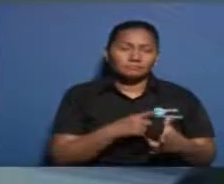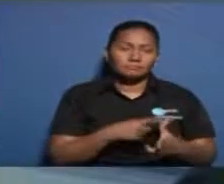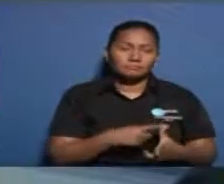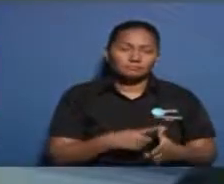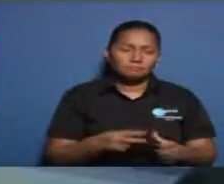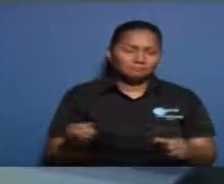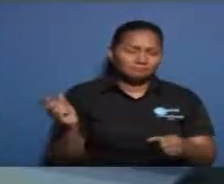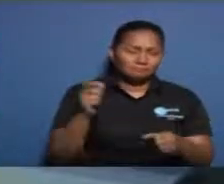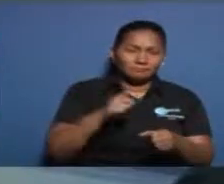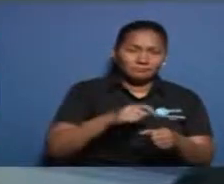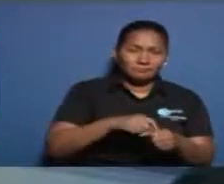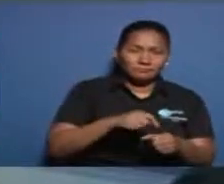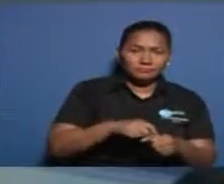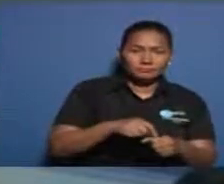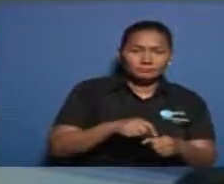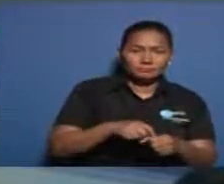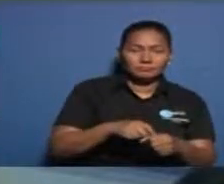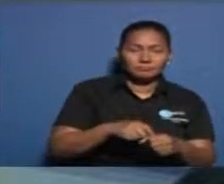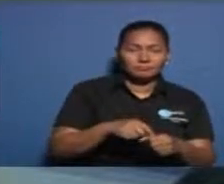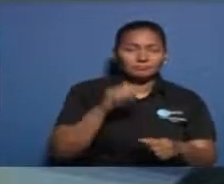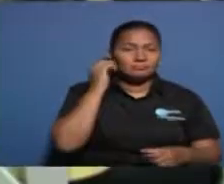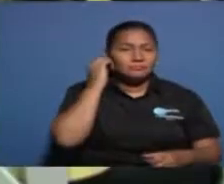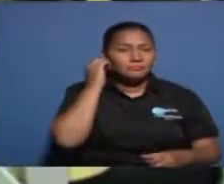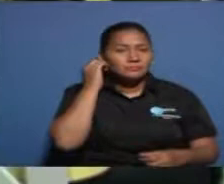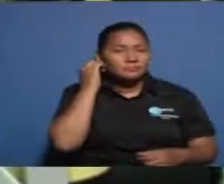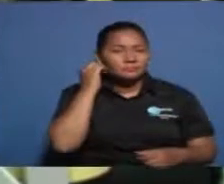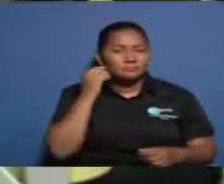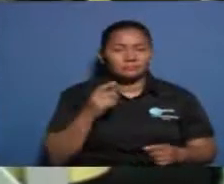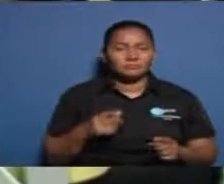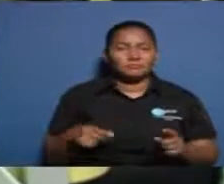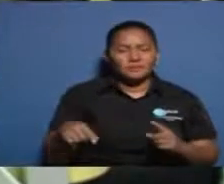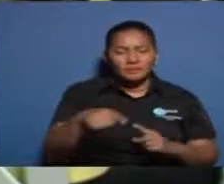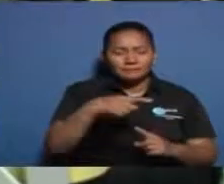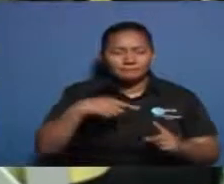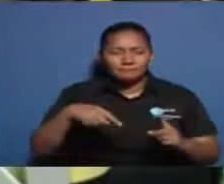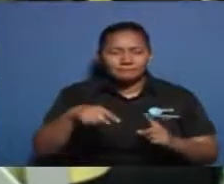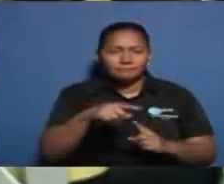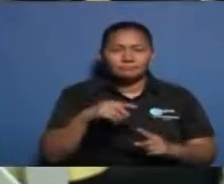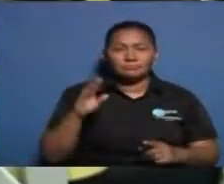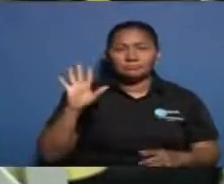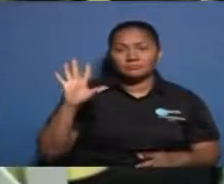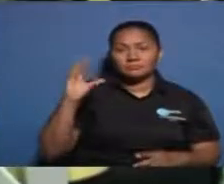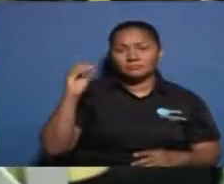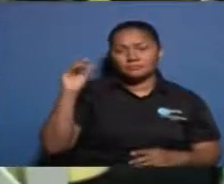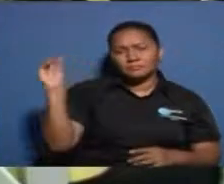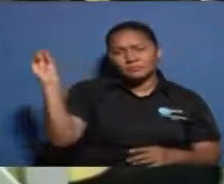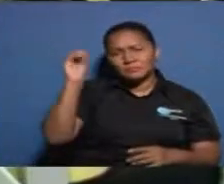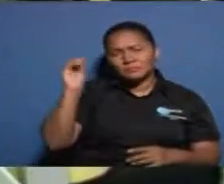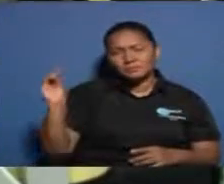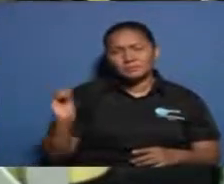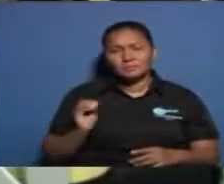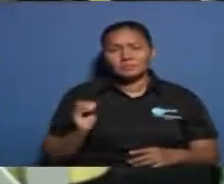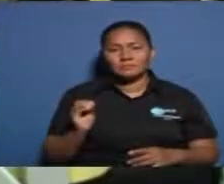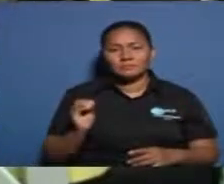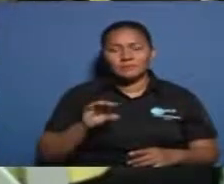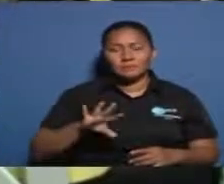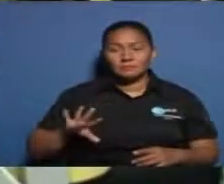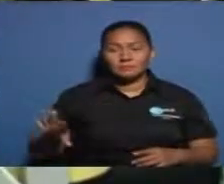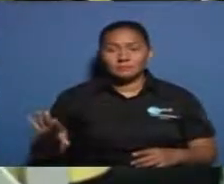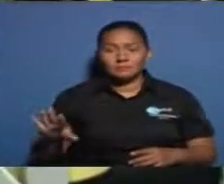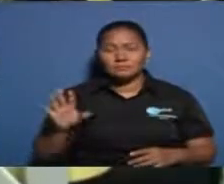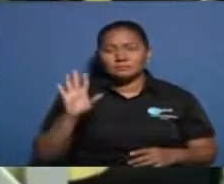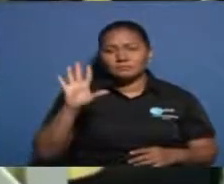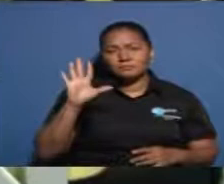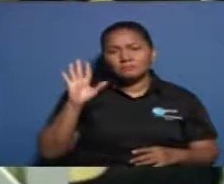participación de la mujer en el mercado de trabajo está alrededor del 50 por ciento en panamá versus los varones que está alrededor del 75 por ciento